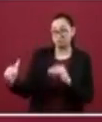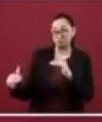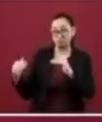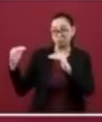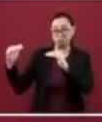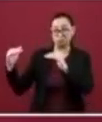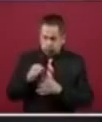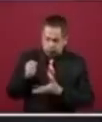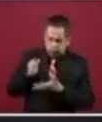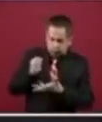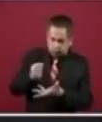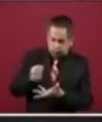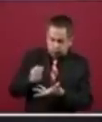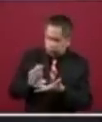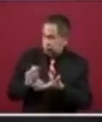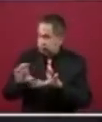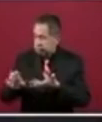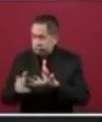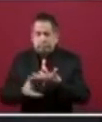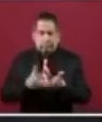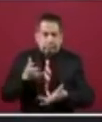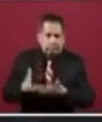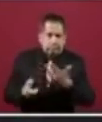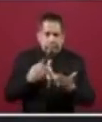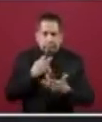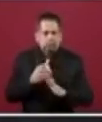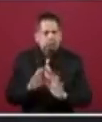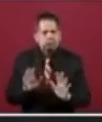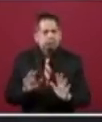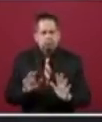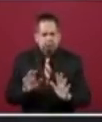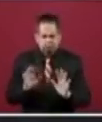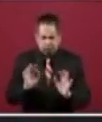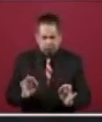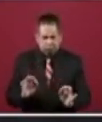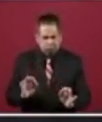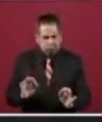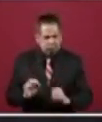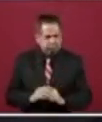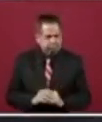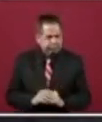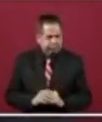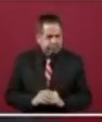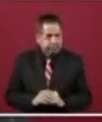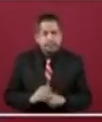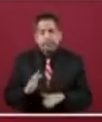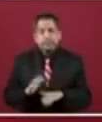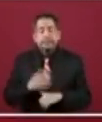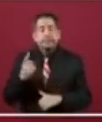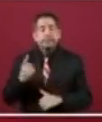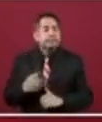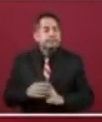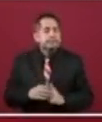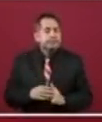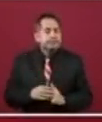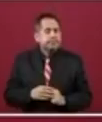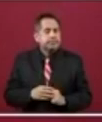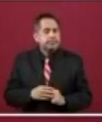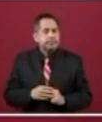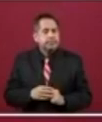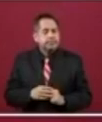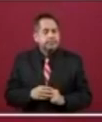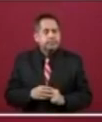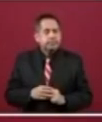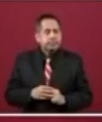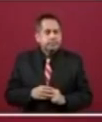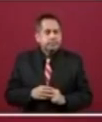Judicial. Andrés Manuel López Obrador aseguró que existe presupuesto suficiente para financiar los programas de bienestar en su